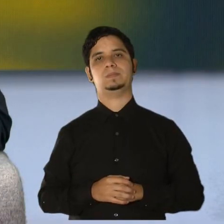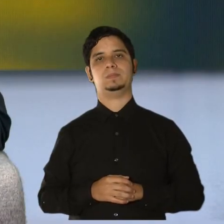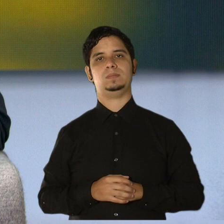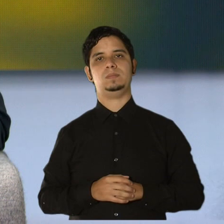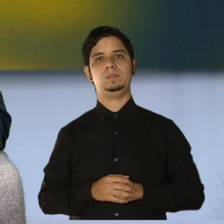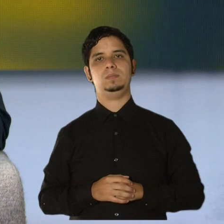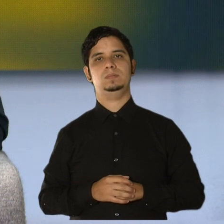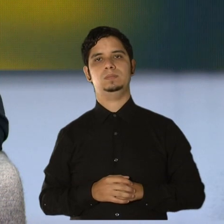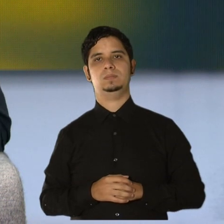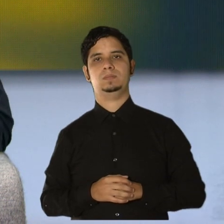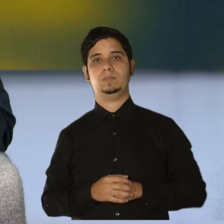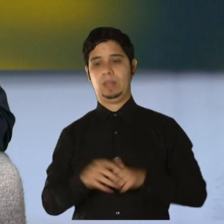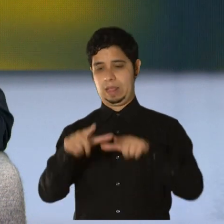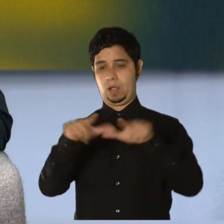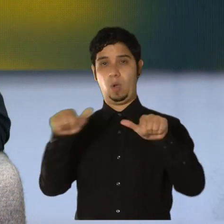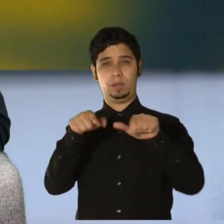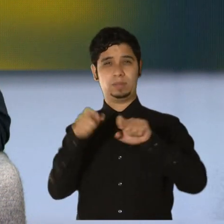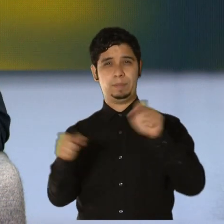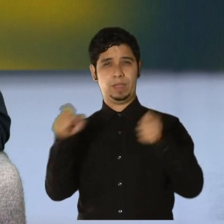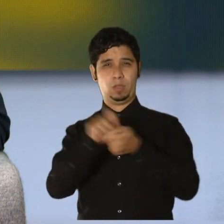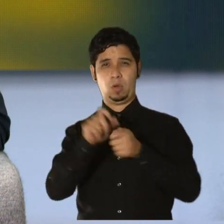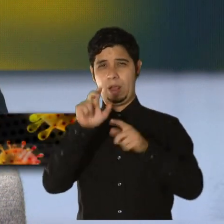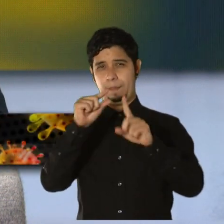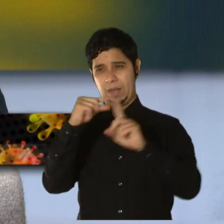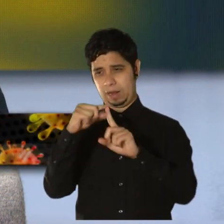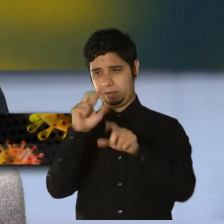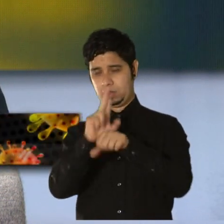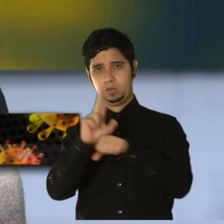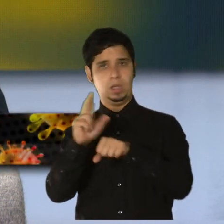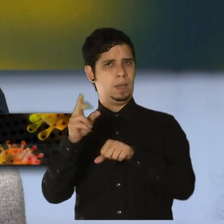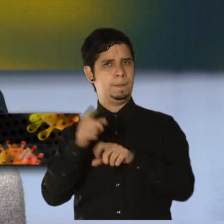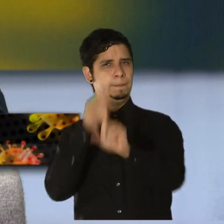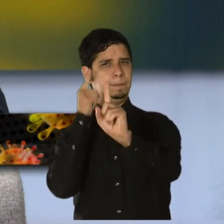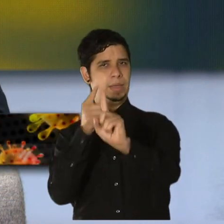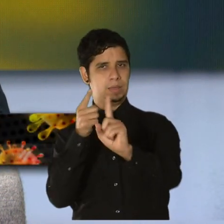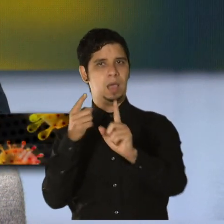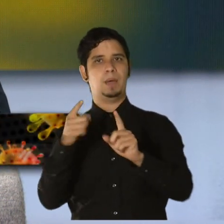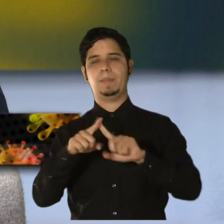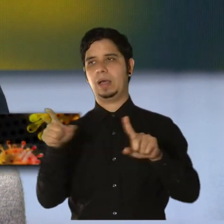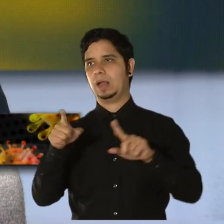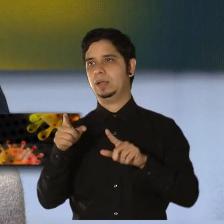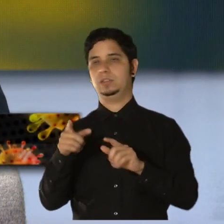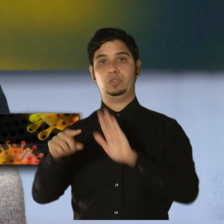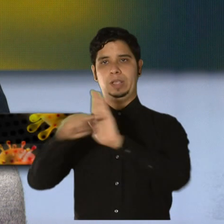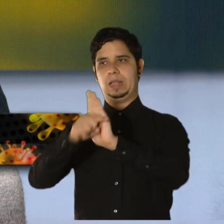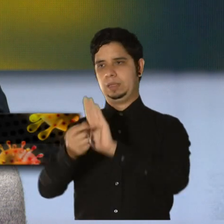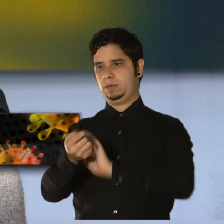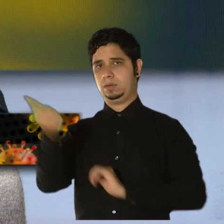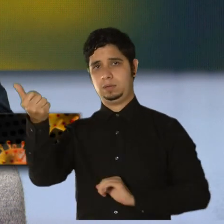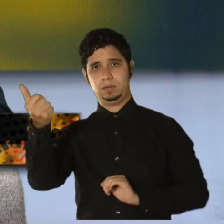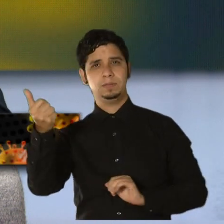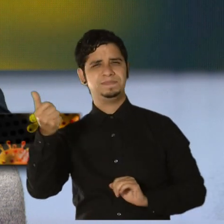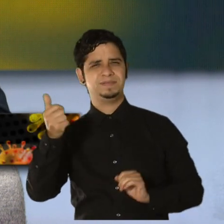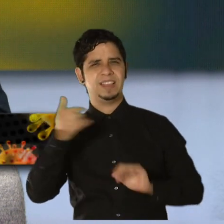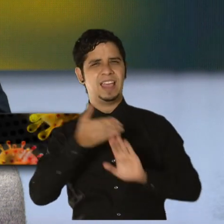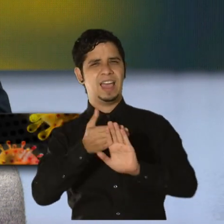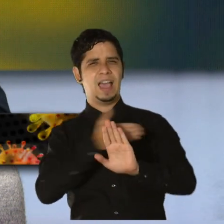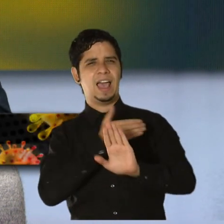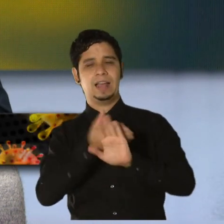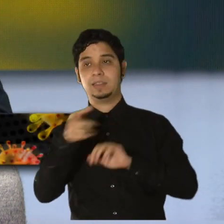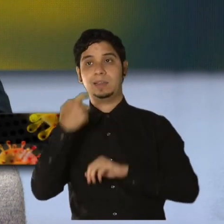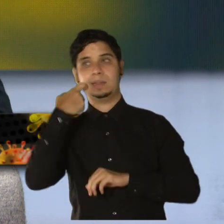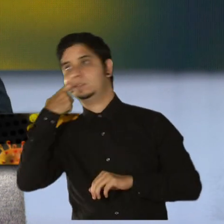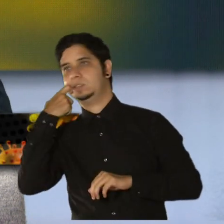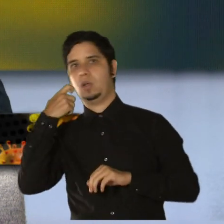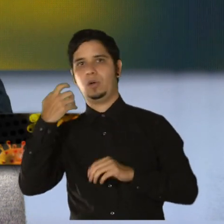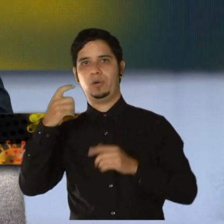se ha ido cambiando el lenguaje, ¿verdad?, o las palabras que se utilizan con el propósito del estigma, ¿verdad? Antes cuando conocíamos, ¿verdad?, antes se le conocía como